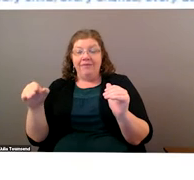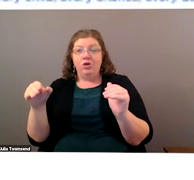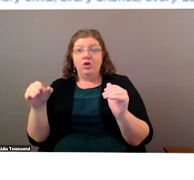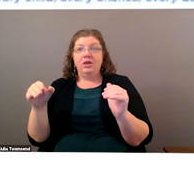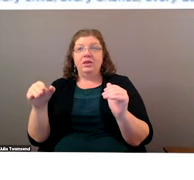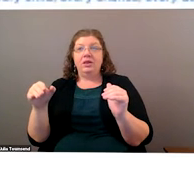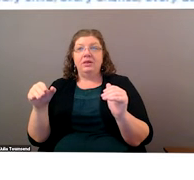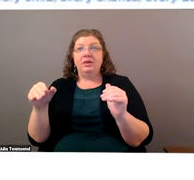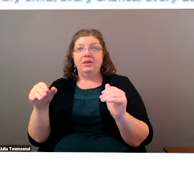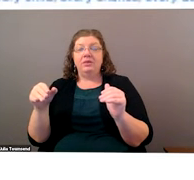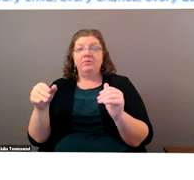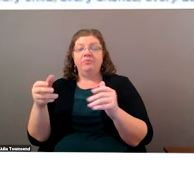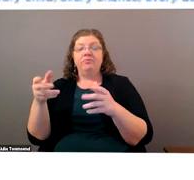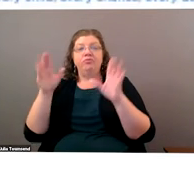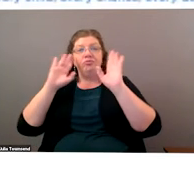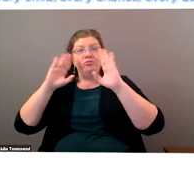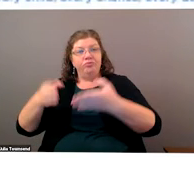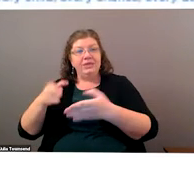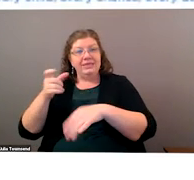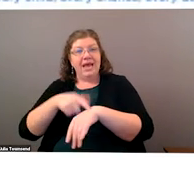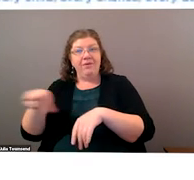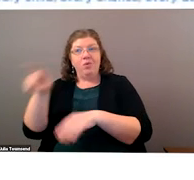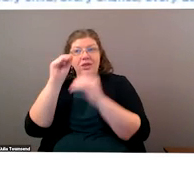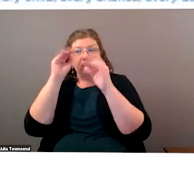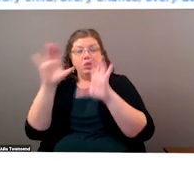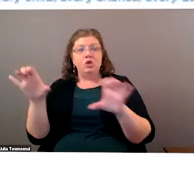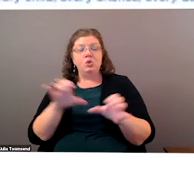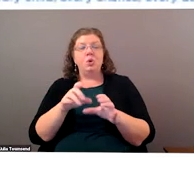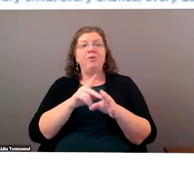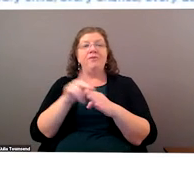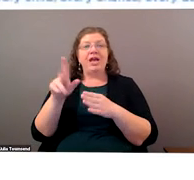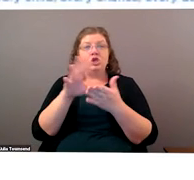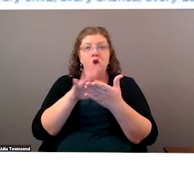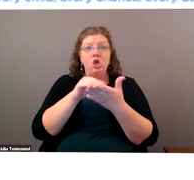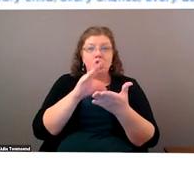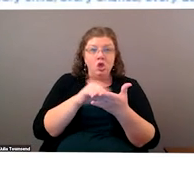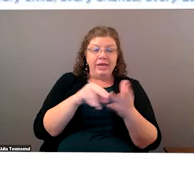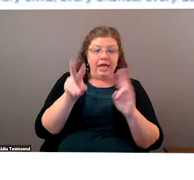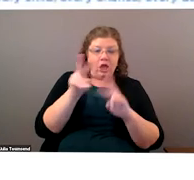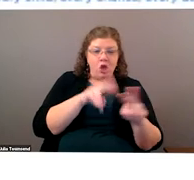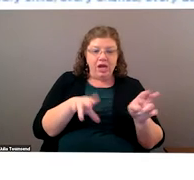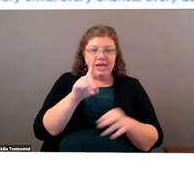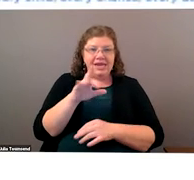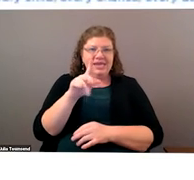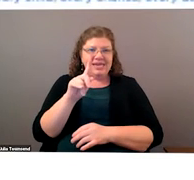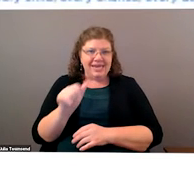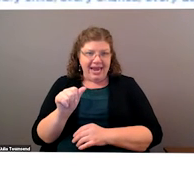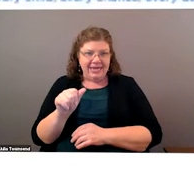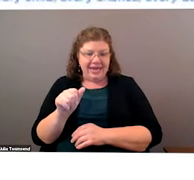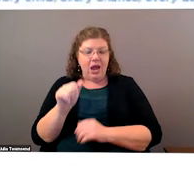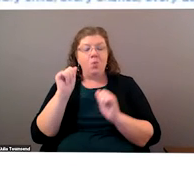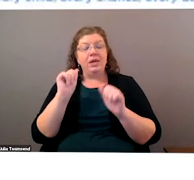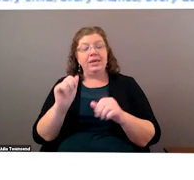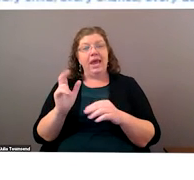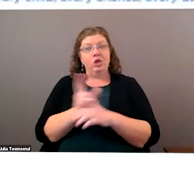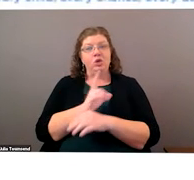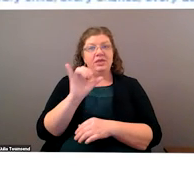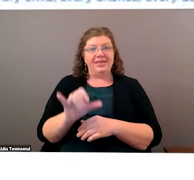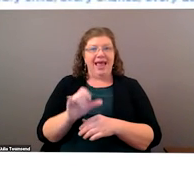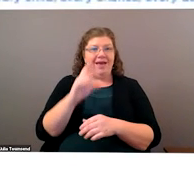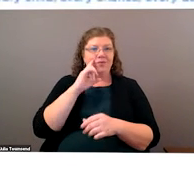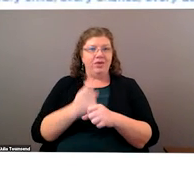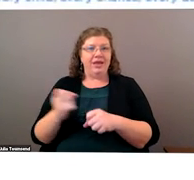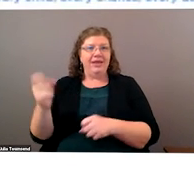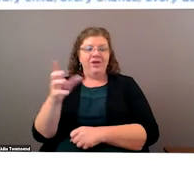tener a los maestros de nivel de grado y que se junten para que realmente puedan experimentar su nivel de grado y aprender en colaboración. Y esto lo